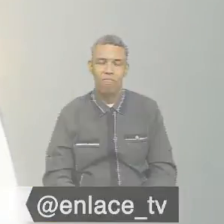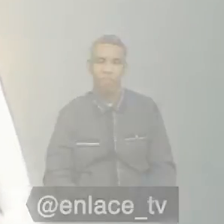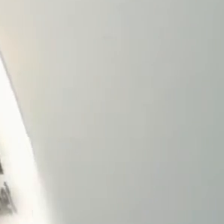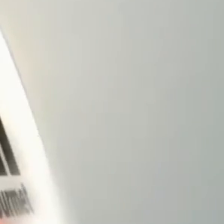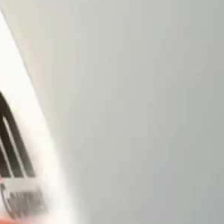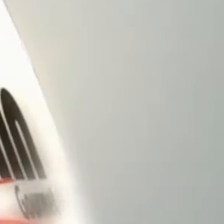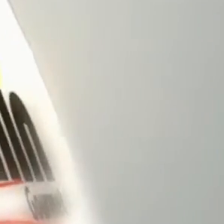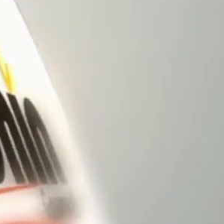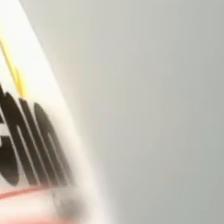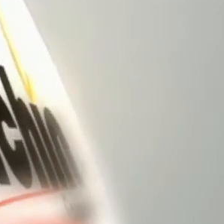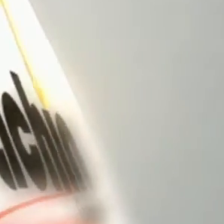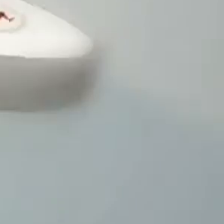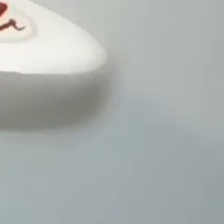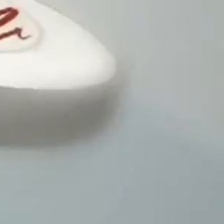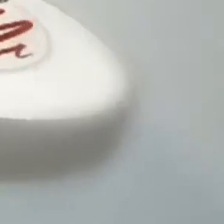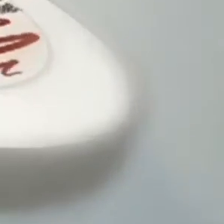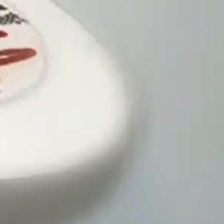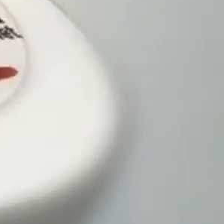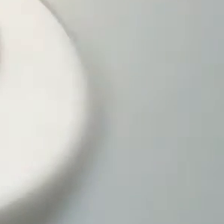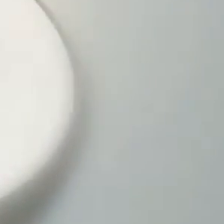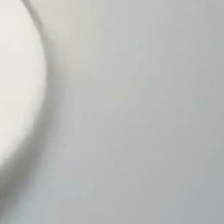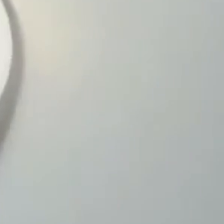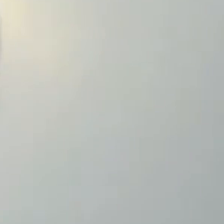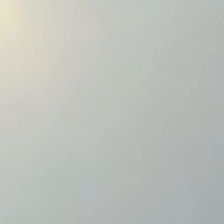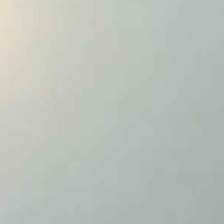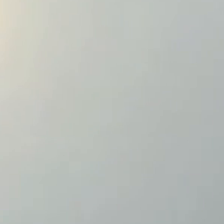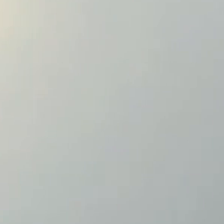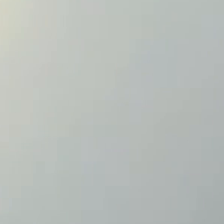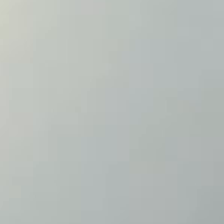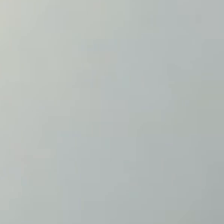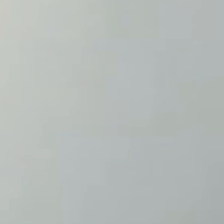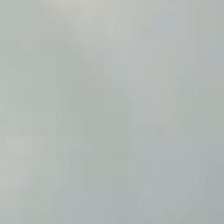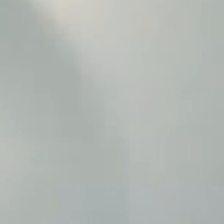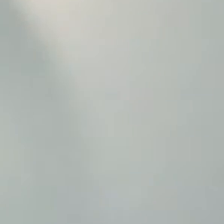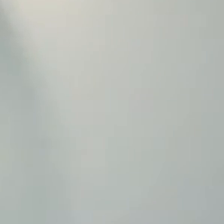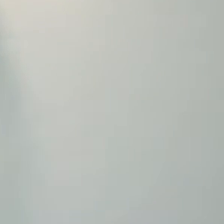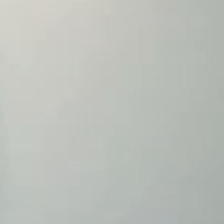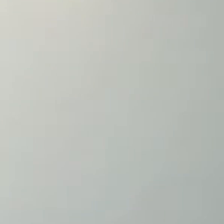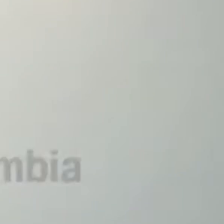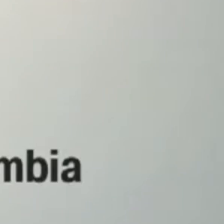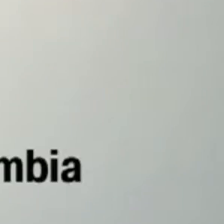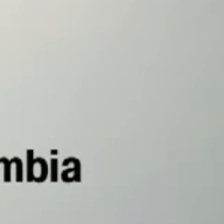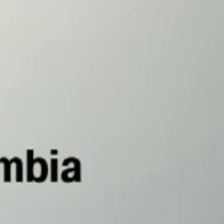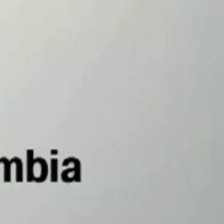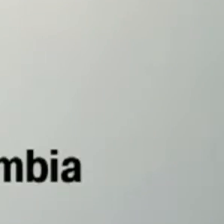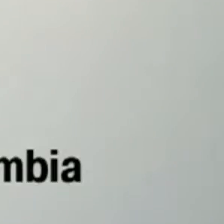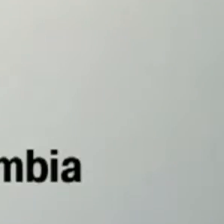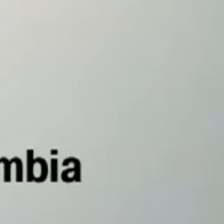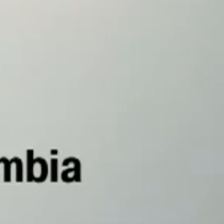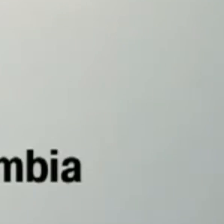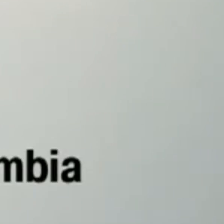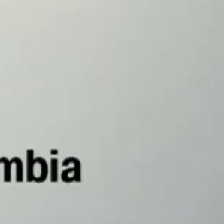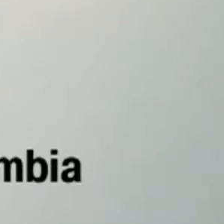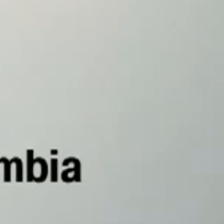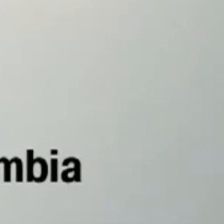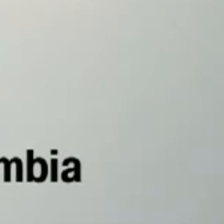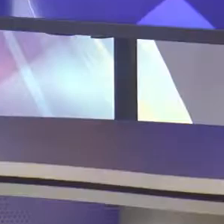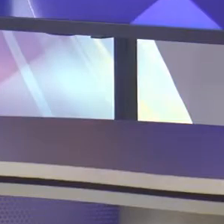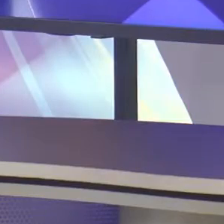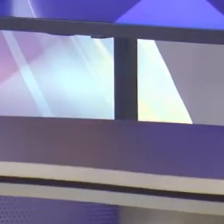Hasta aquí los deportes, con el patrocinio de Restaurante El Machín Gourmet, ahora en su nueva sede en el barrio Colombia.